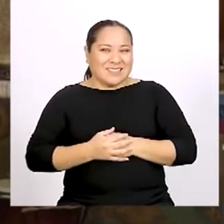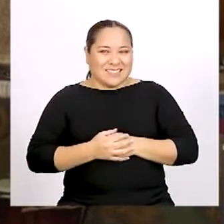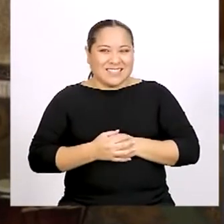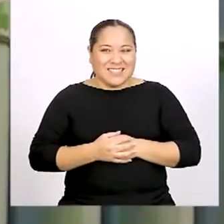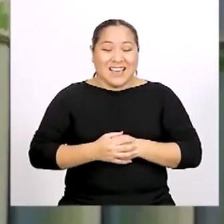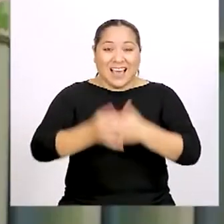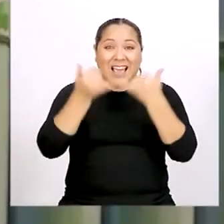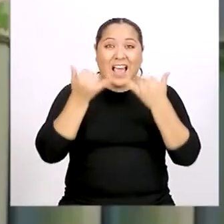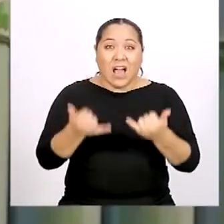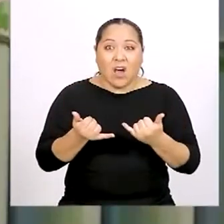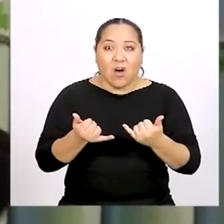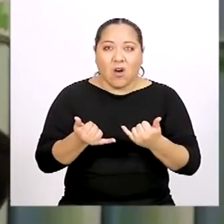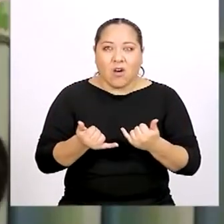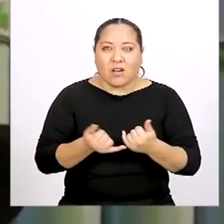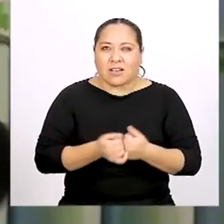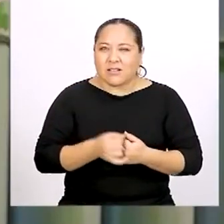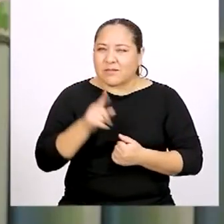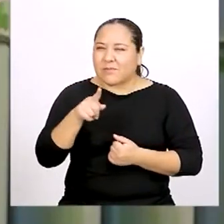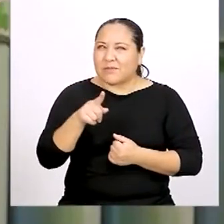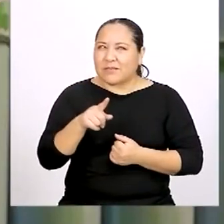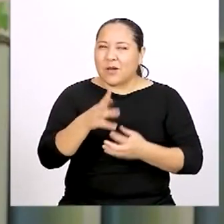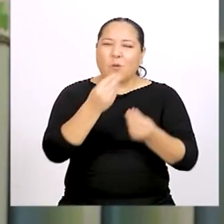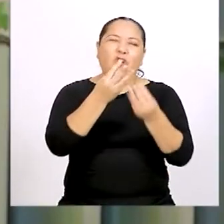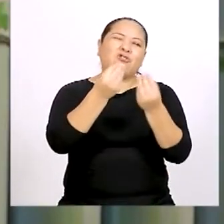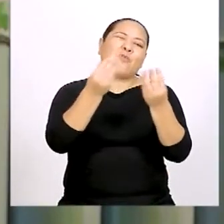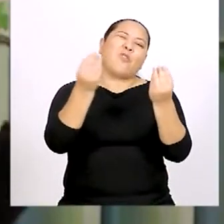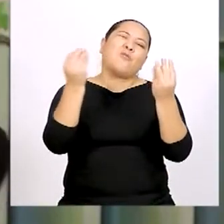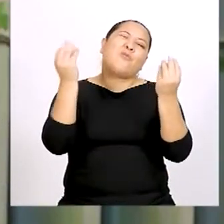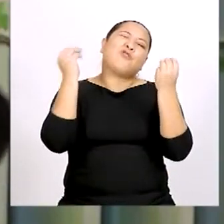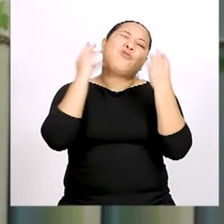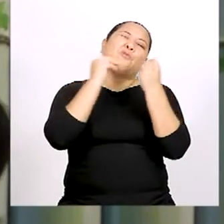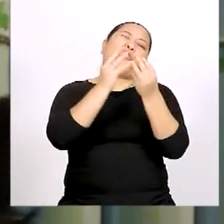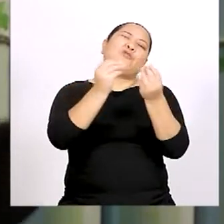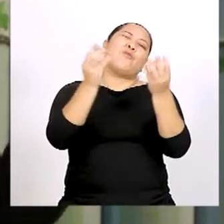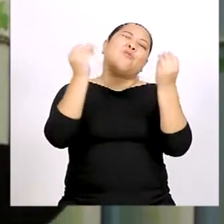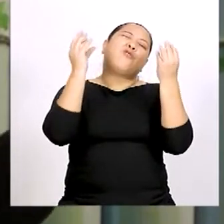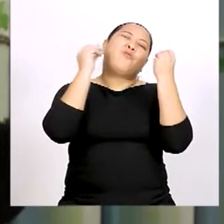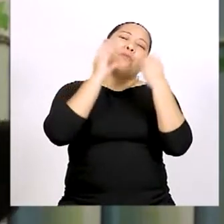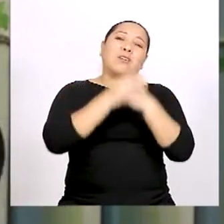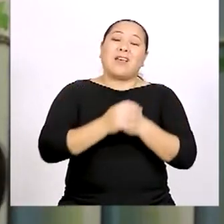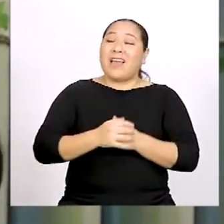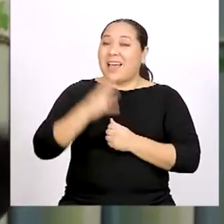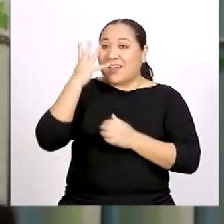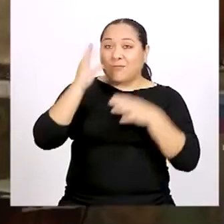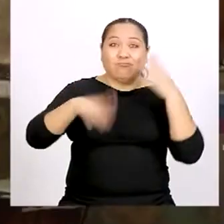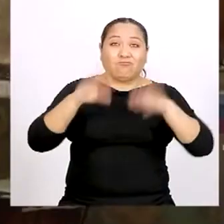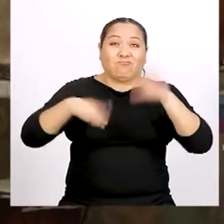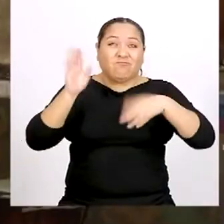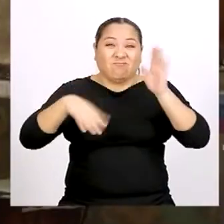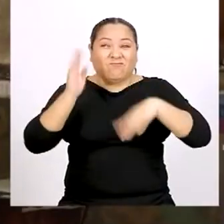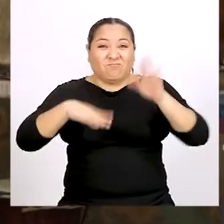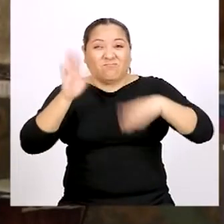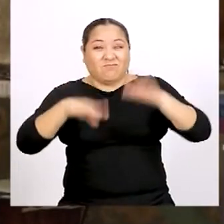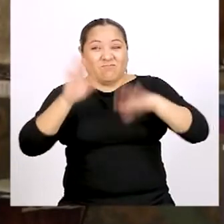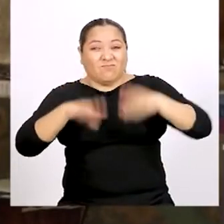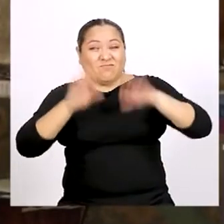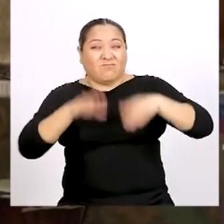pam, pam. Y ahora, que sean muchos, muchos golpes. ¡Ay, qué bonito!